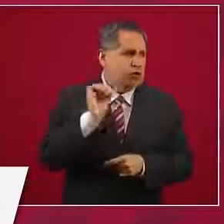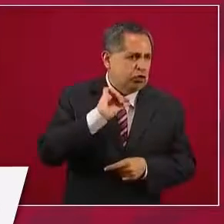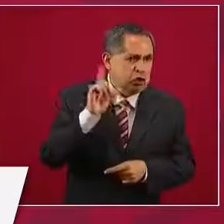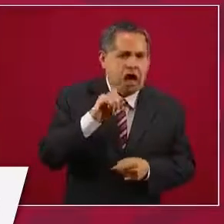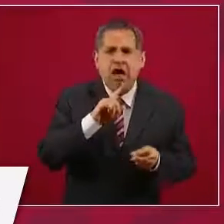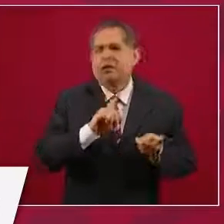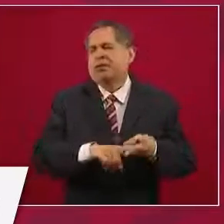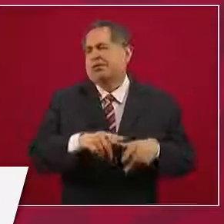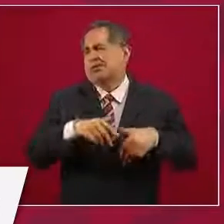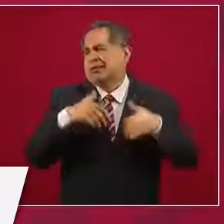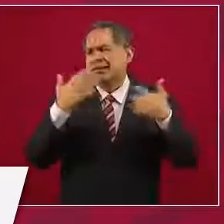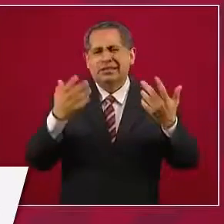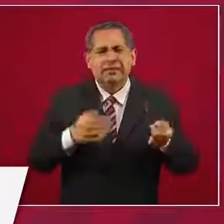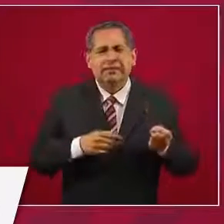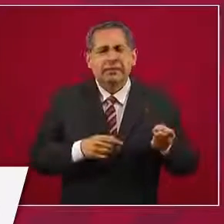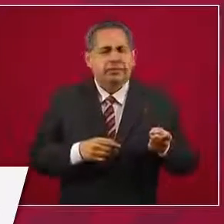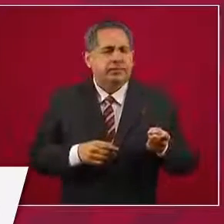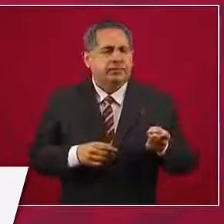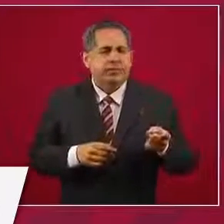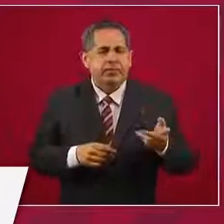funcionarios,